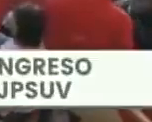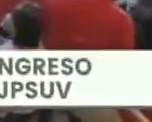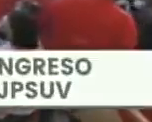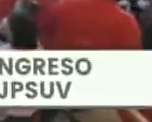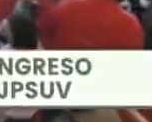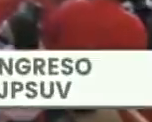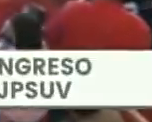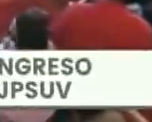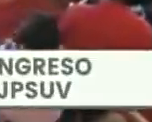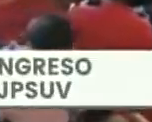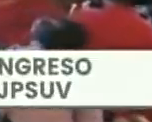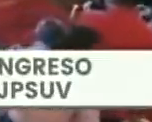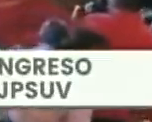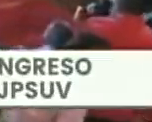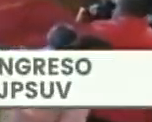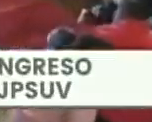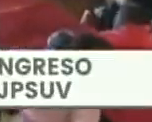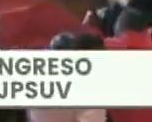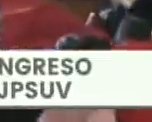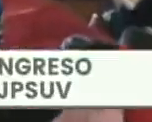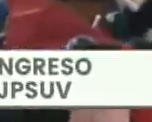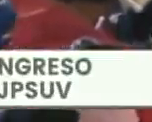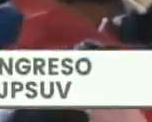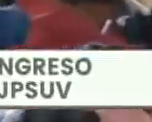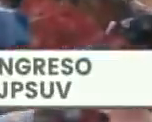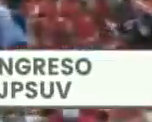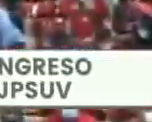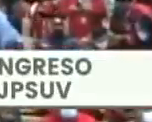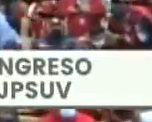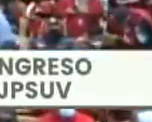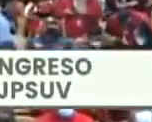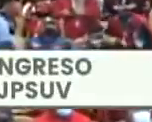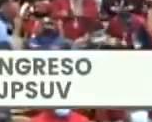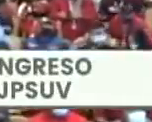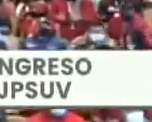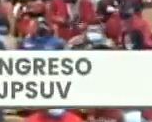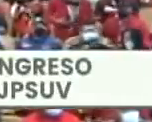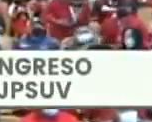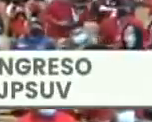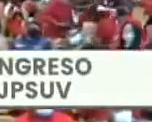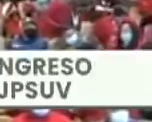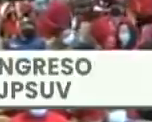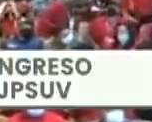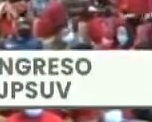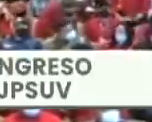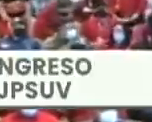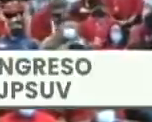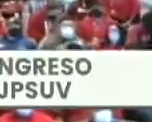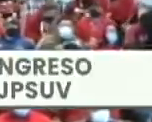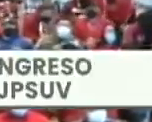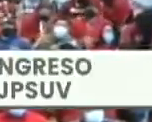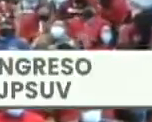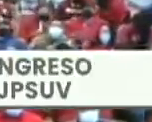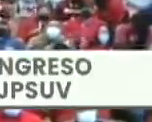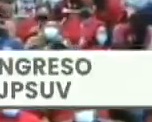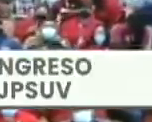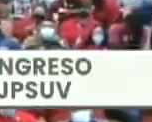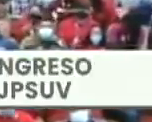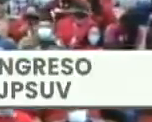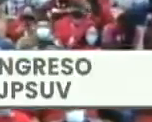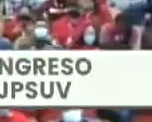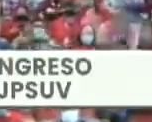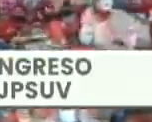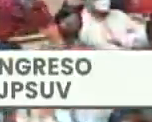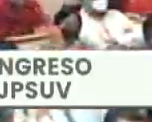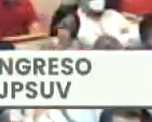Gracias, primer vicepresidente del Partido Socialista Unido de Venezuela, Diosdado Cabello Rondón, con esas